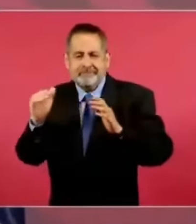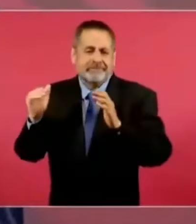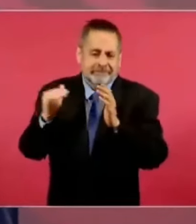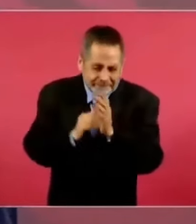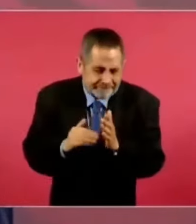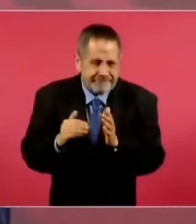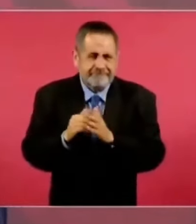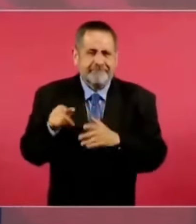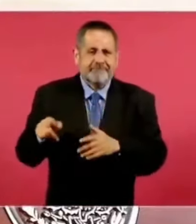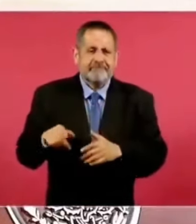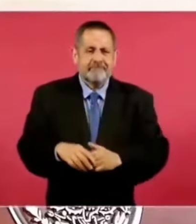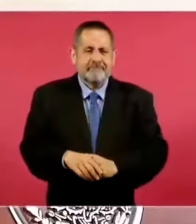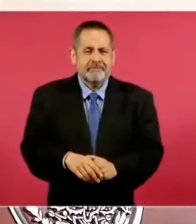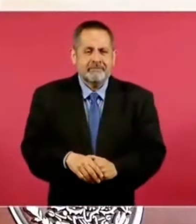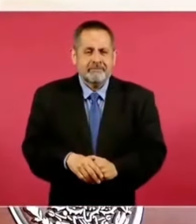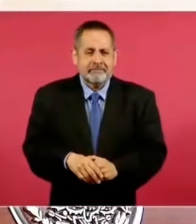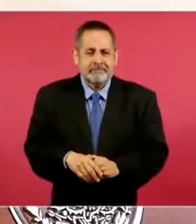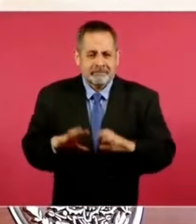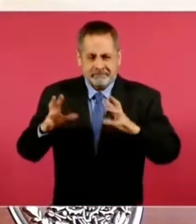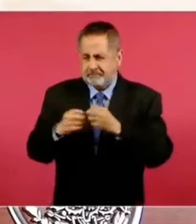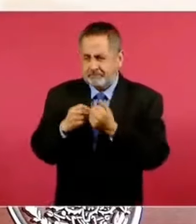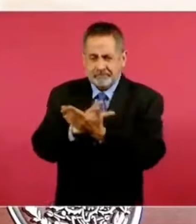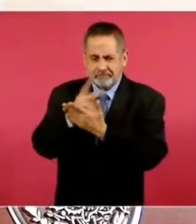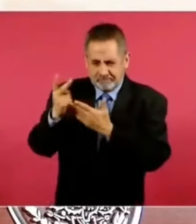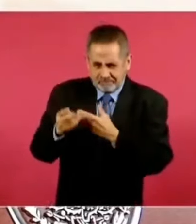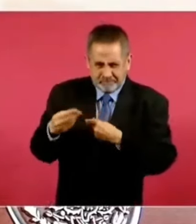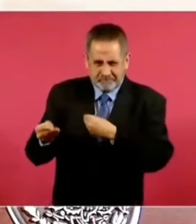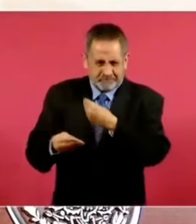millones para los programas de bienestar.